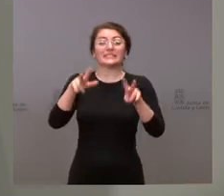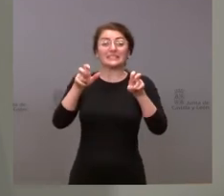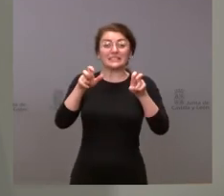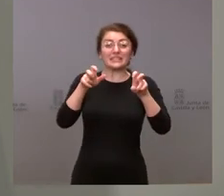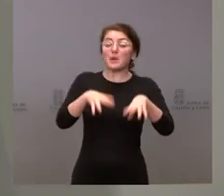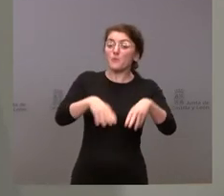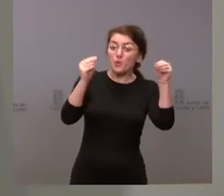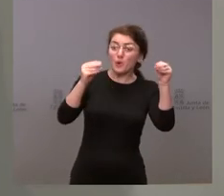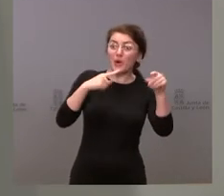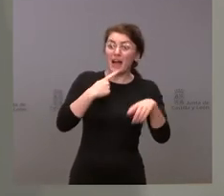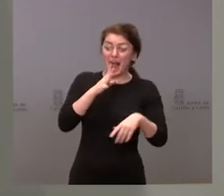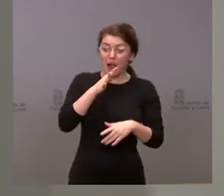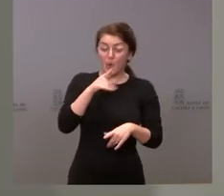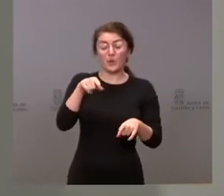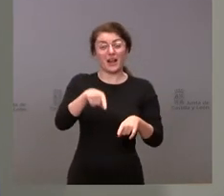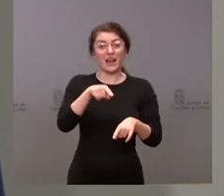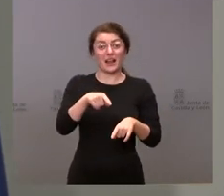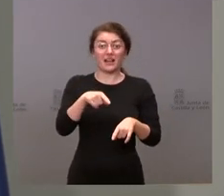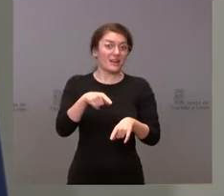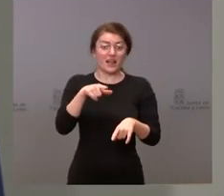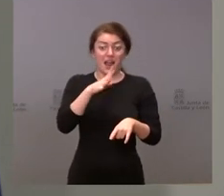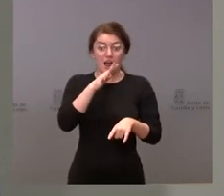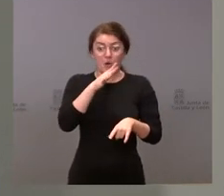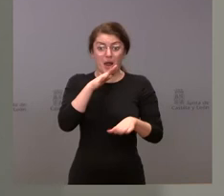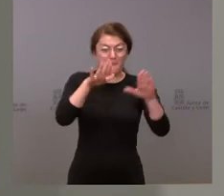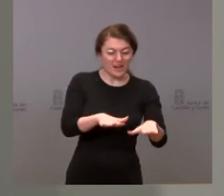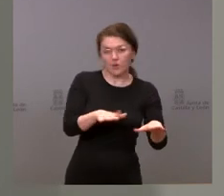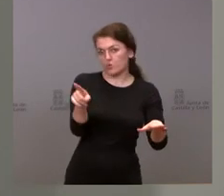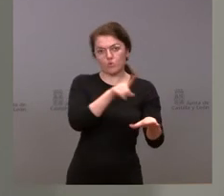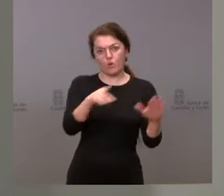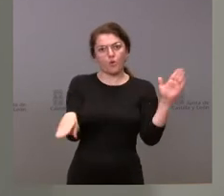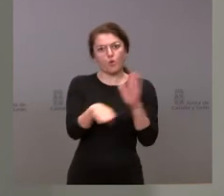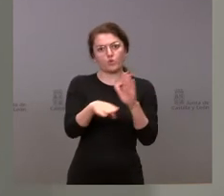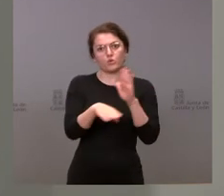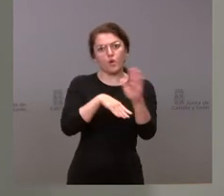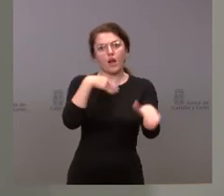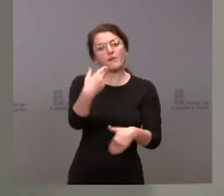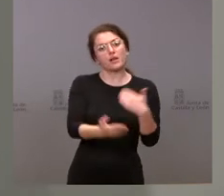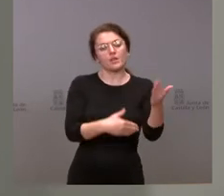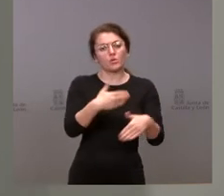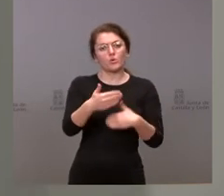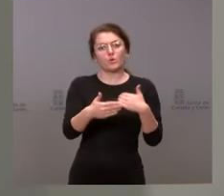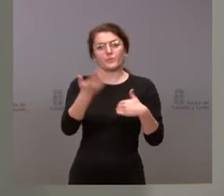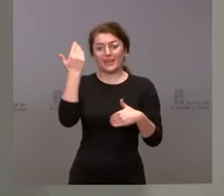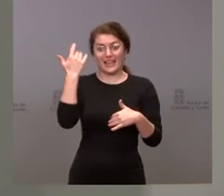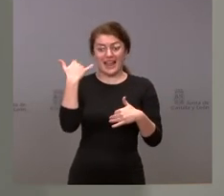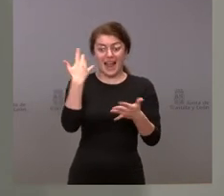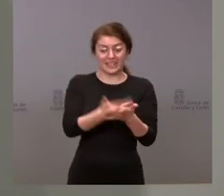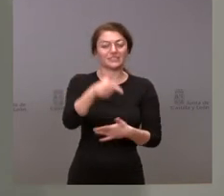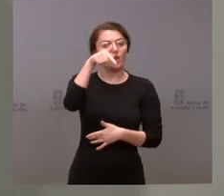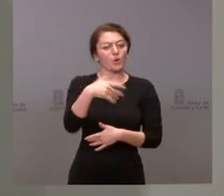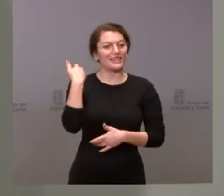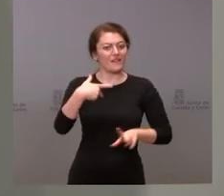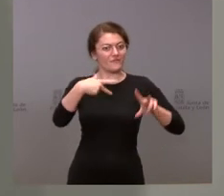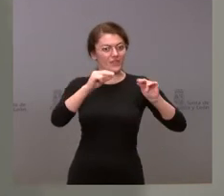no se ha parado en ningún momento y se han venido avanzando para llegar al momento que hemos culminado hoy y que va a tener